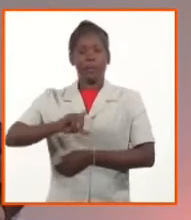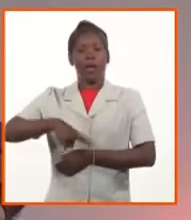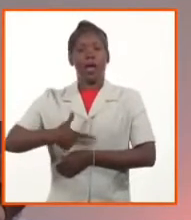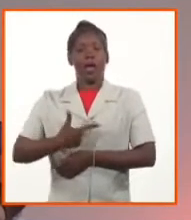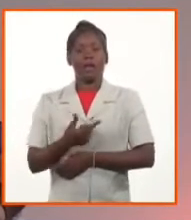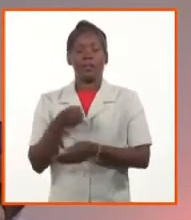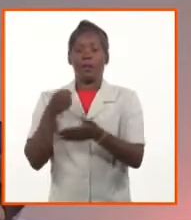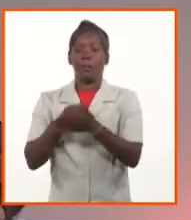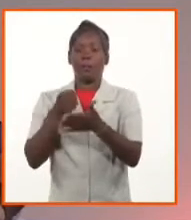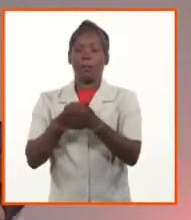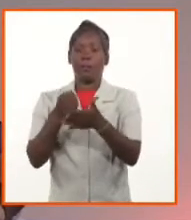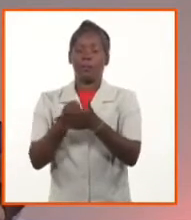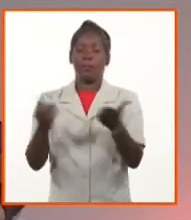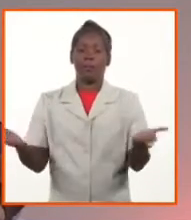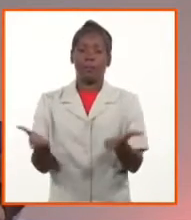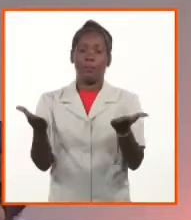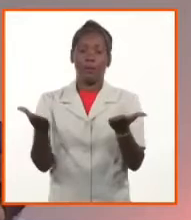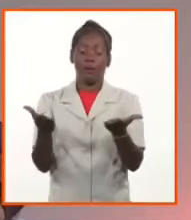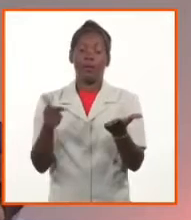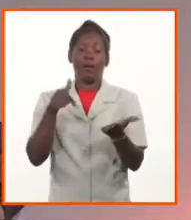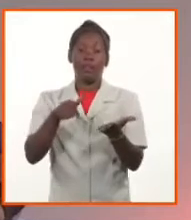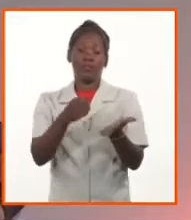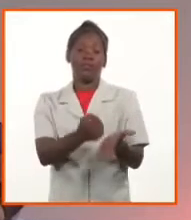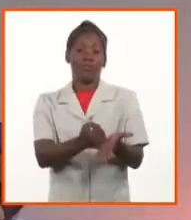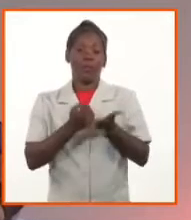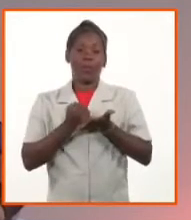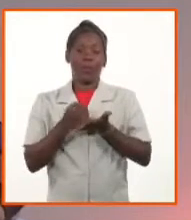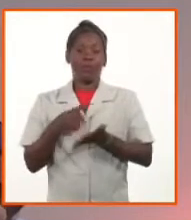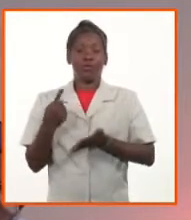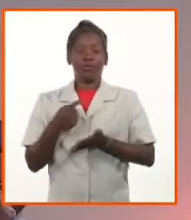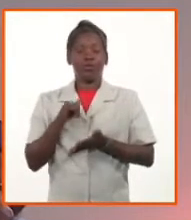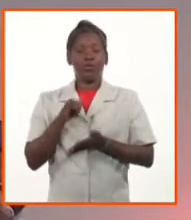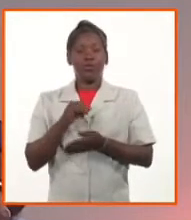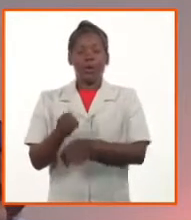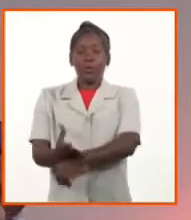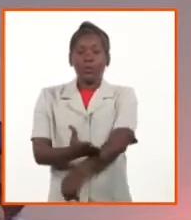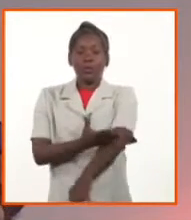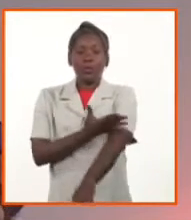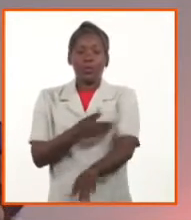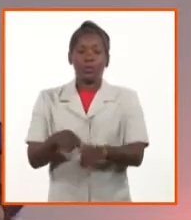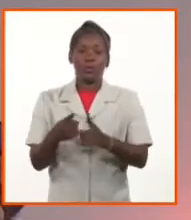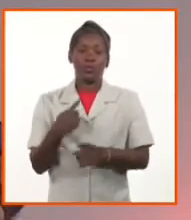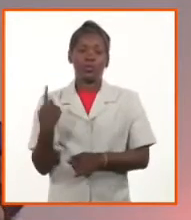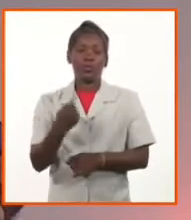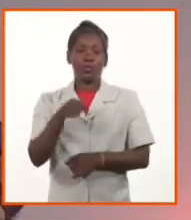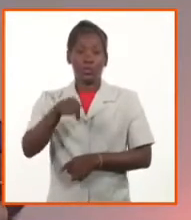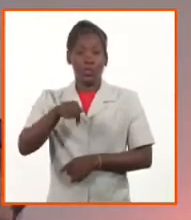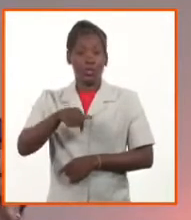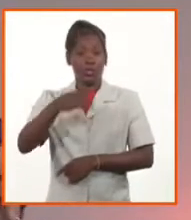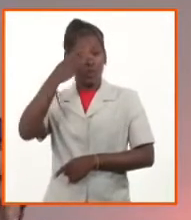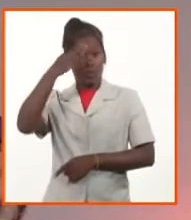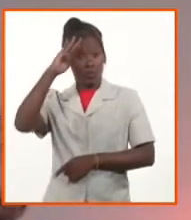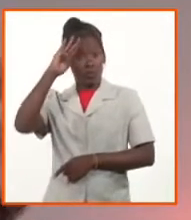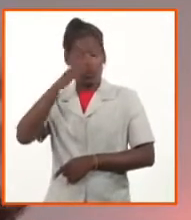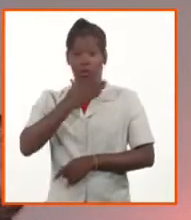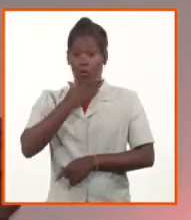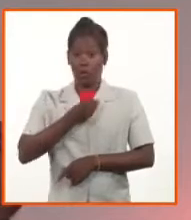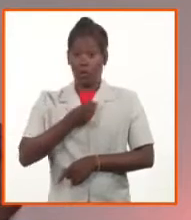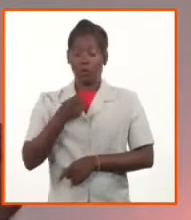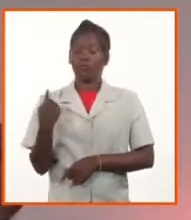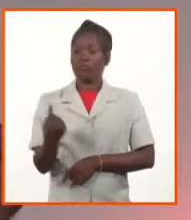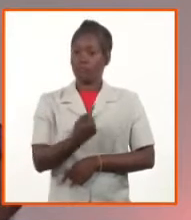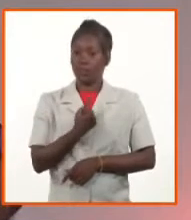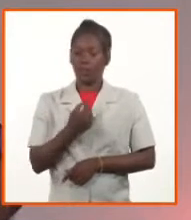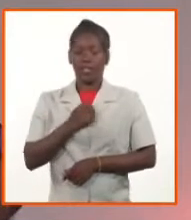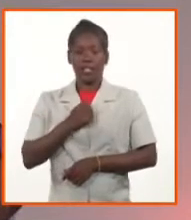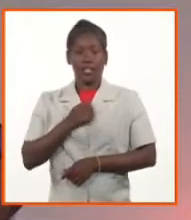tremendo de que su obra sea cada vez más conocida, no entre los miembros de la organización, sino entre los jóvenes cubanos de manera general. En ese afán, por